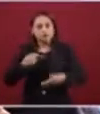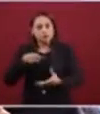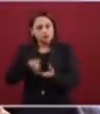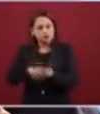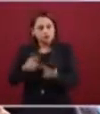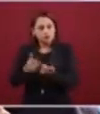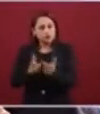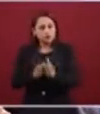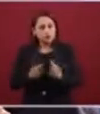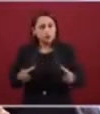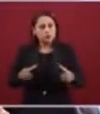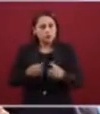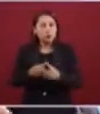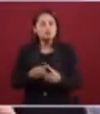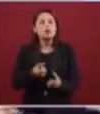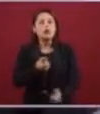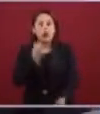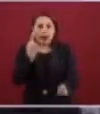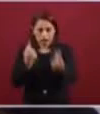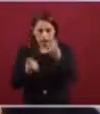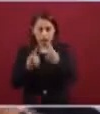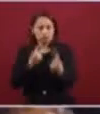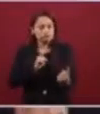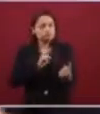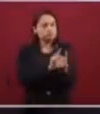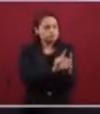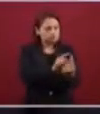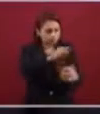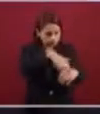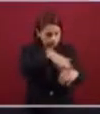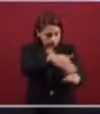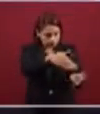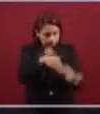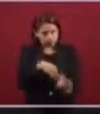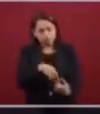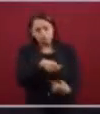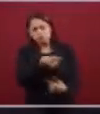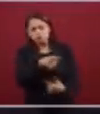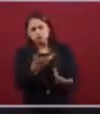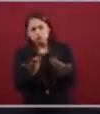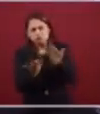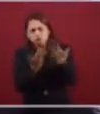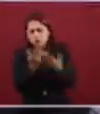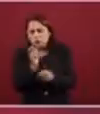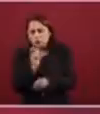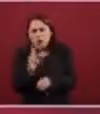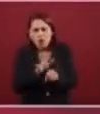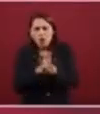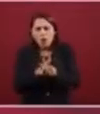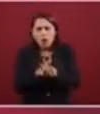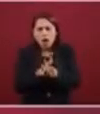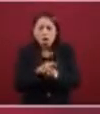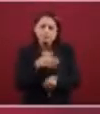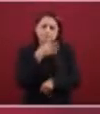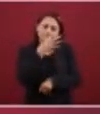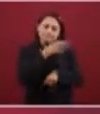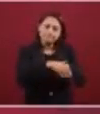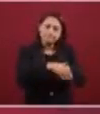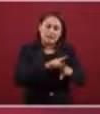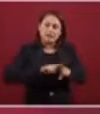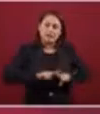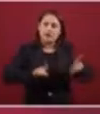algunas renuncias cuando hablamos y dijimos que no cumplían con el perfil estipulado para dichas